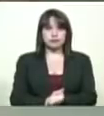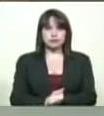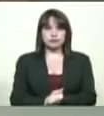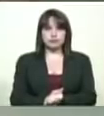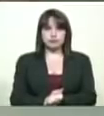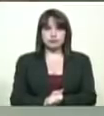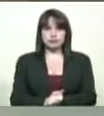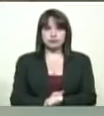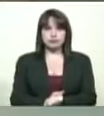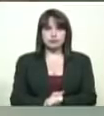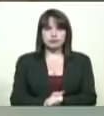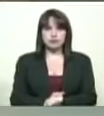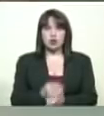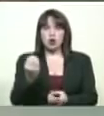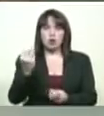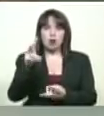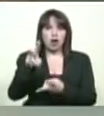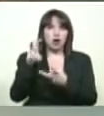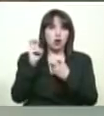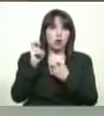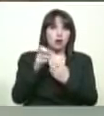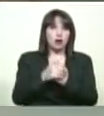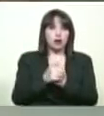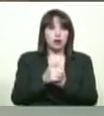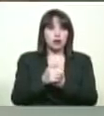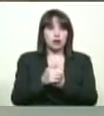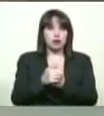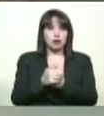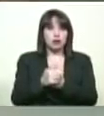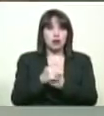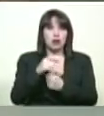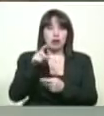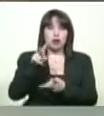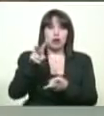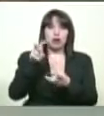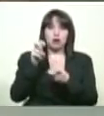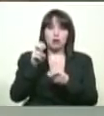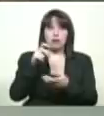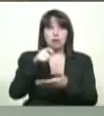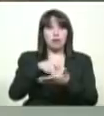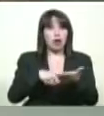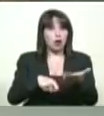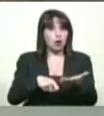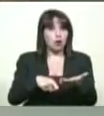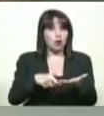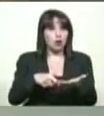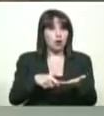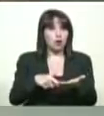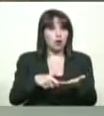cómo haces tú para cobrarlas cuando se monta el pasajero yo le digo forma de pago